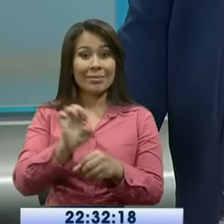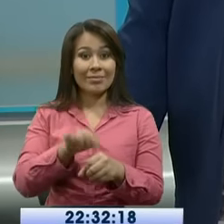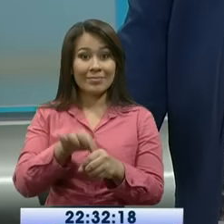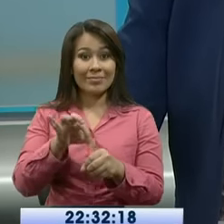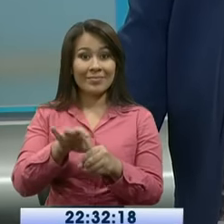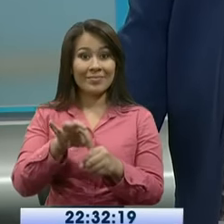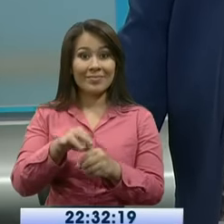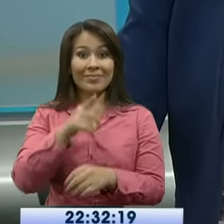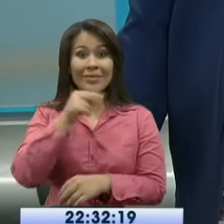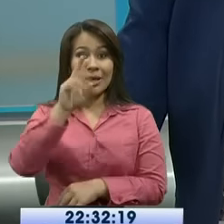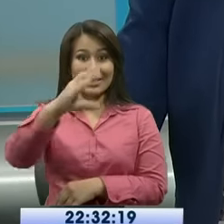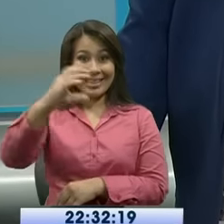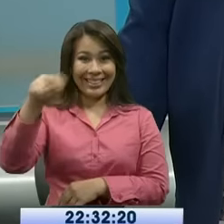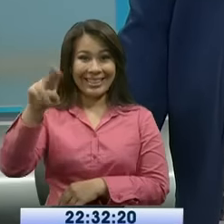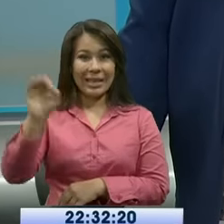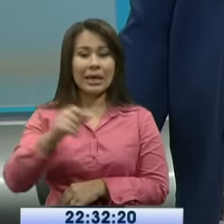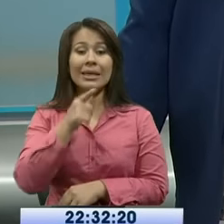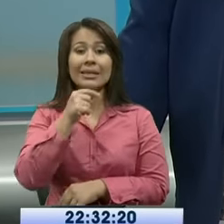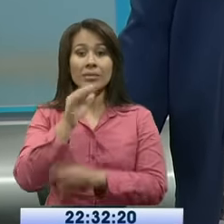ellos,